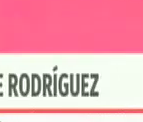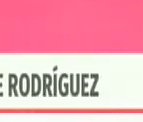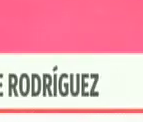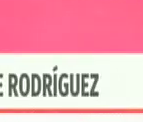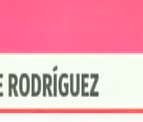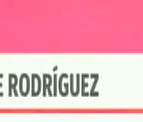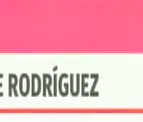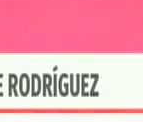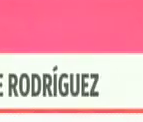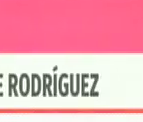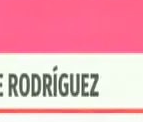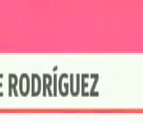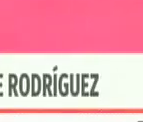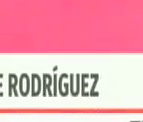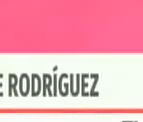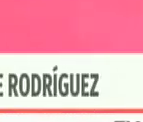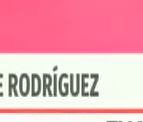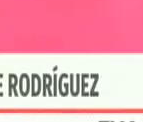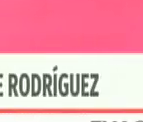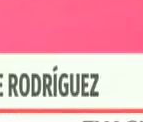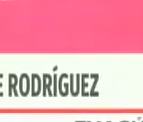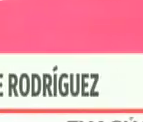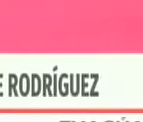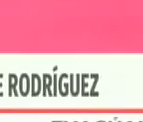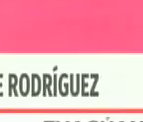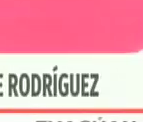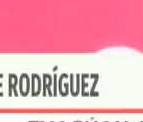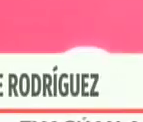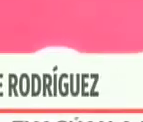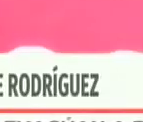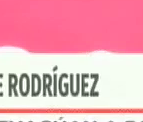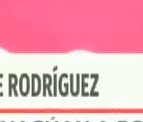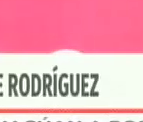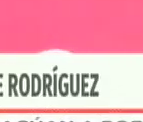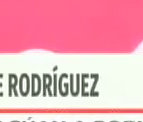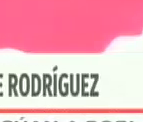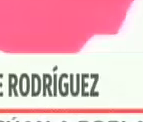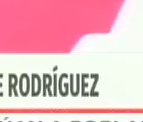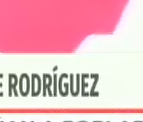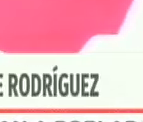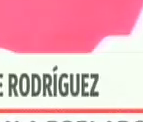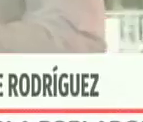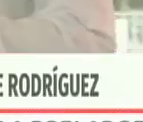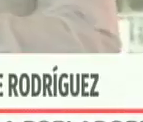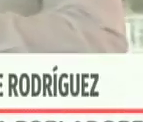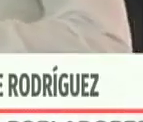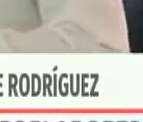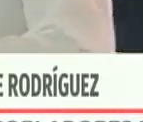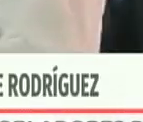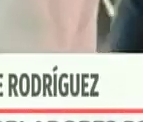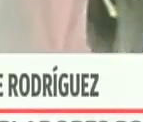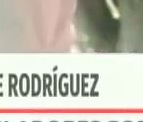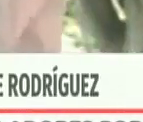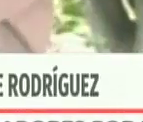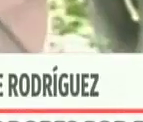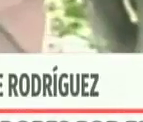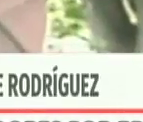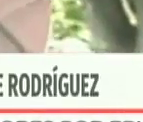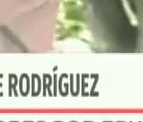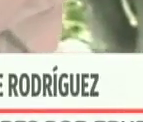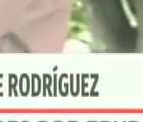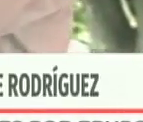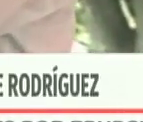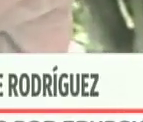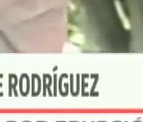y ha sabido conducir la patria venezolana. De inmediato escuchemos palabras del vicepresidente sectorial de Comunicación, Cultura y Turismo,